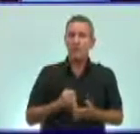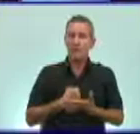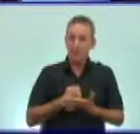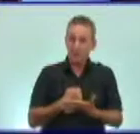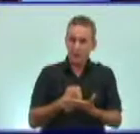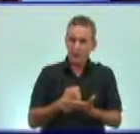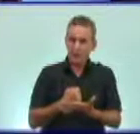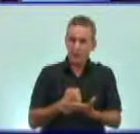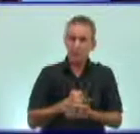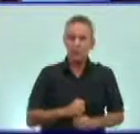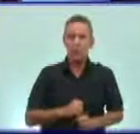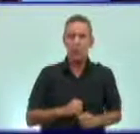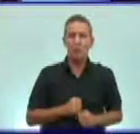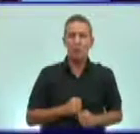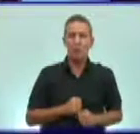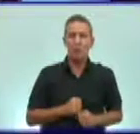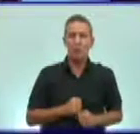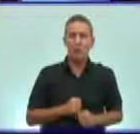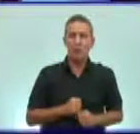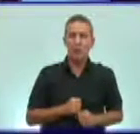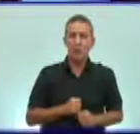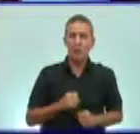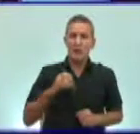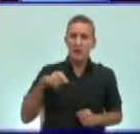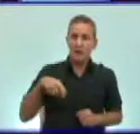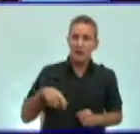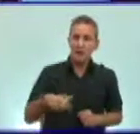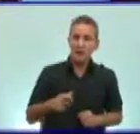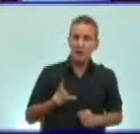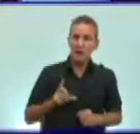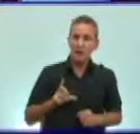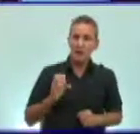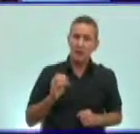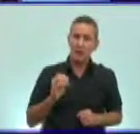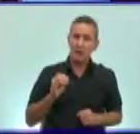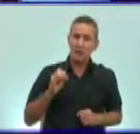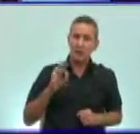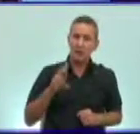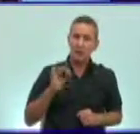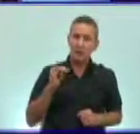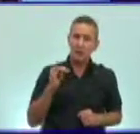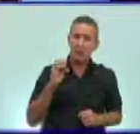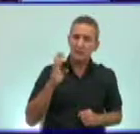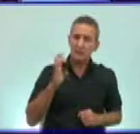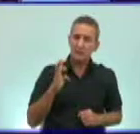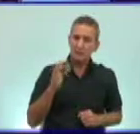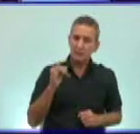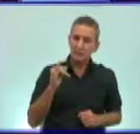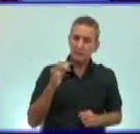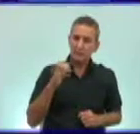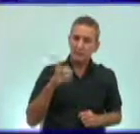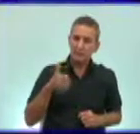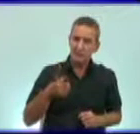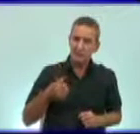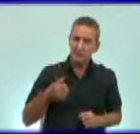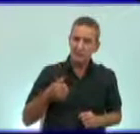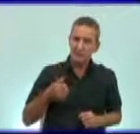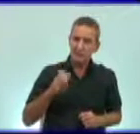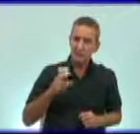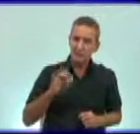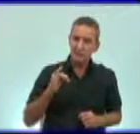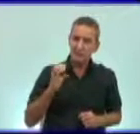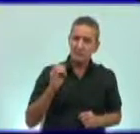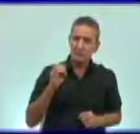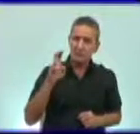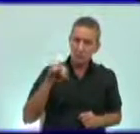Su entrega, su dignificación para todos los revolucionarios. Le sigue el